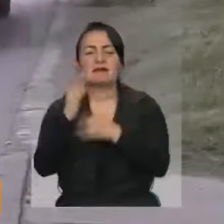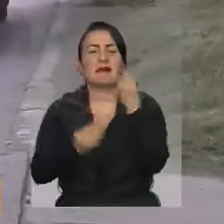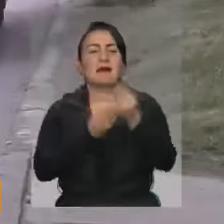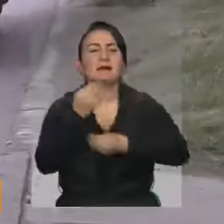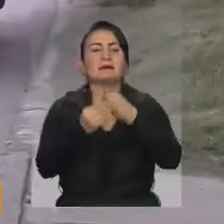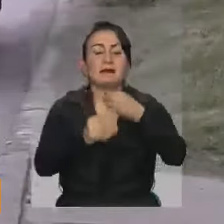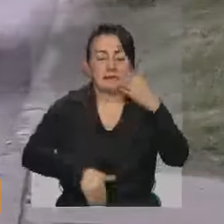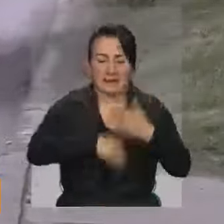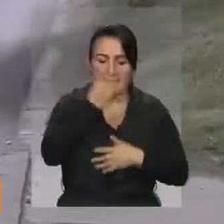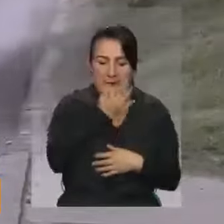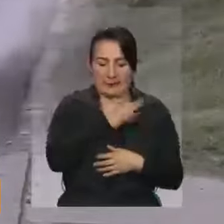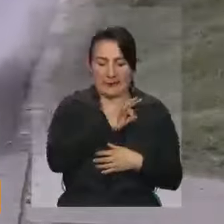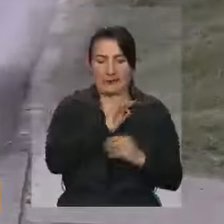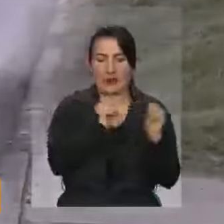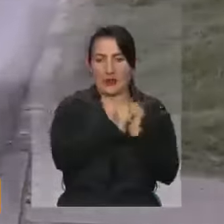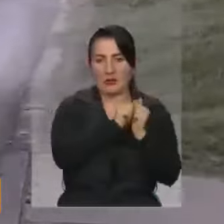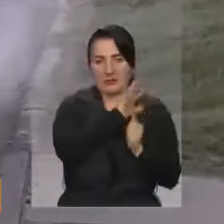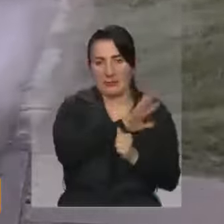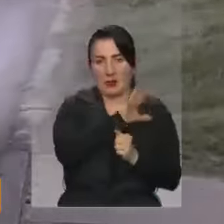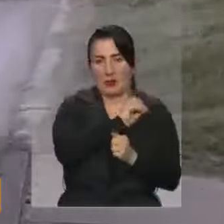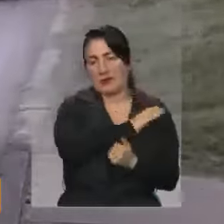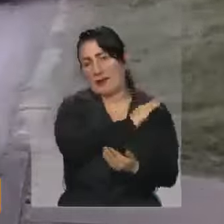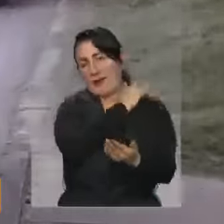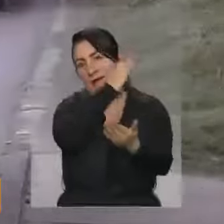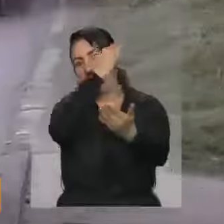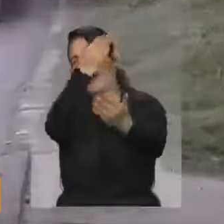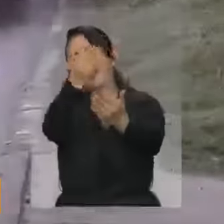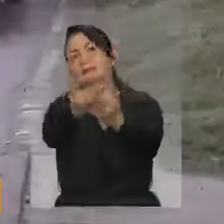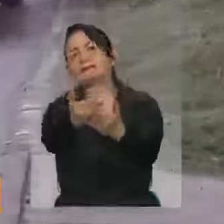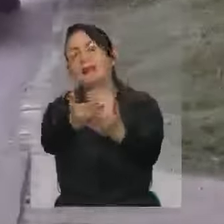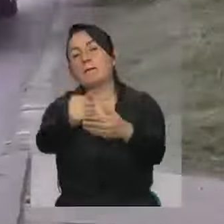iniciaría desde la calle 13 con carrera 50 hasta el borde occidental de Bogotá.